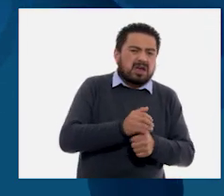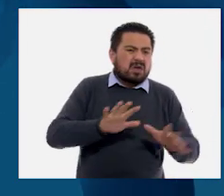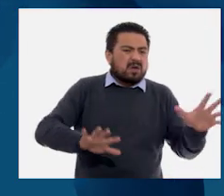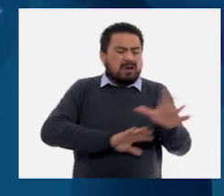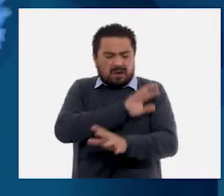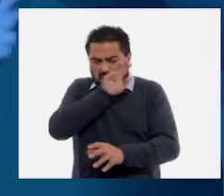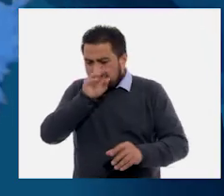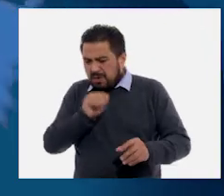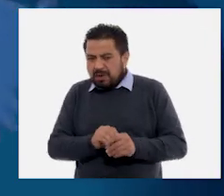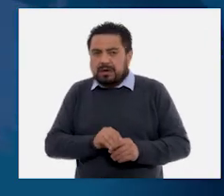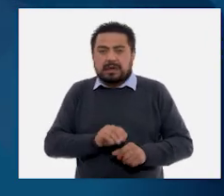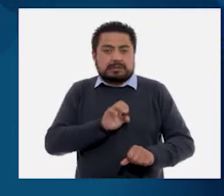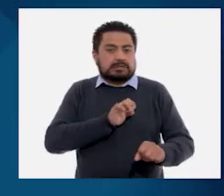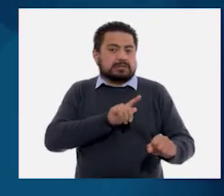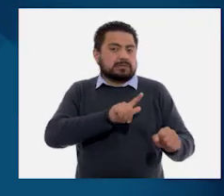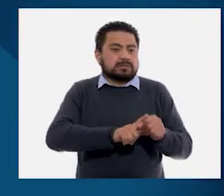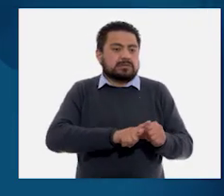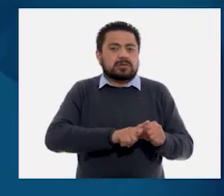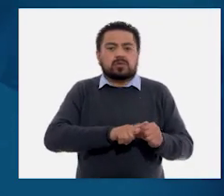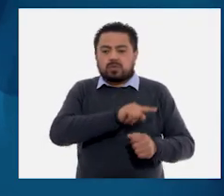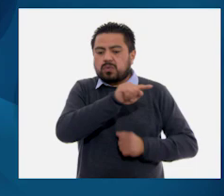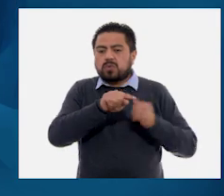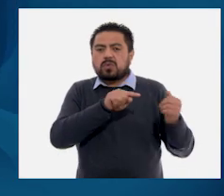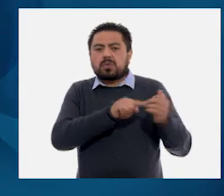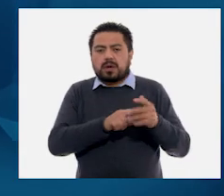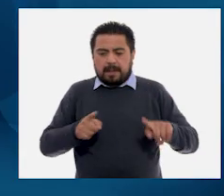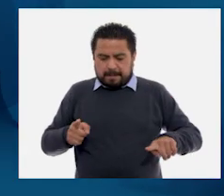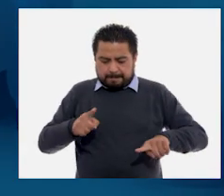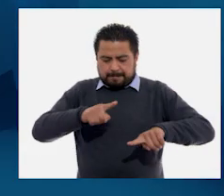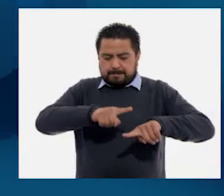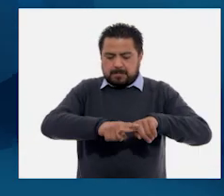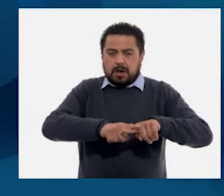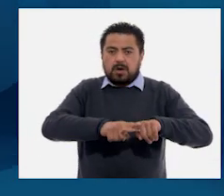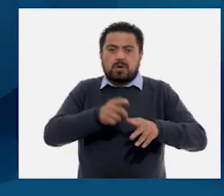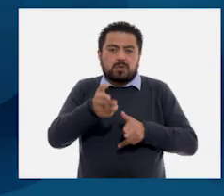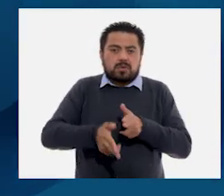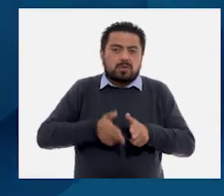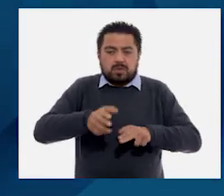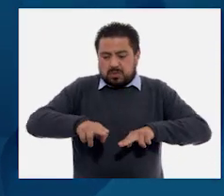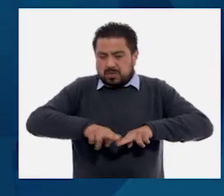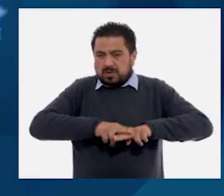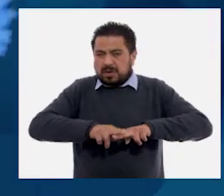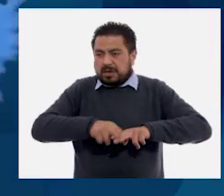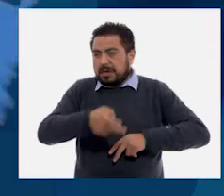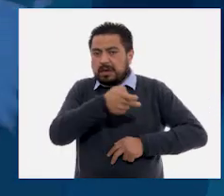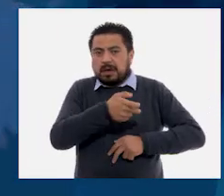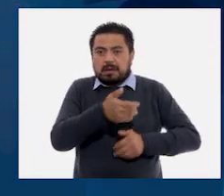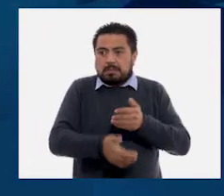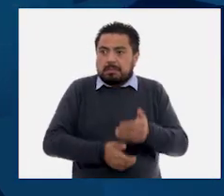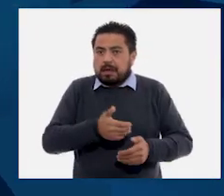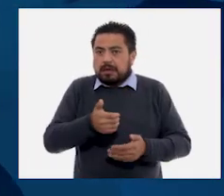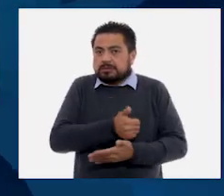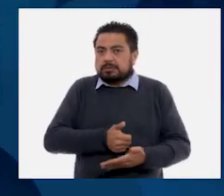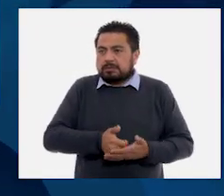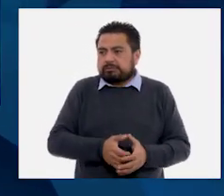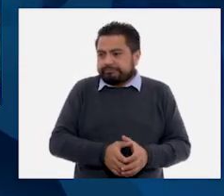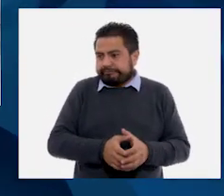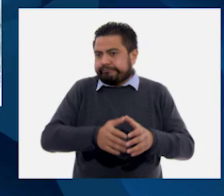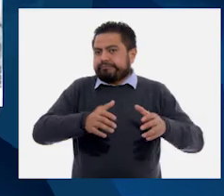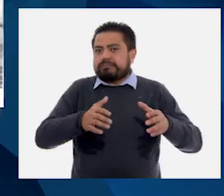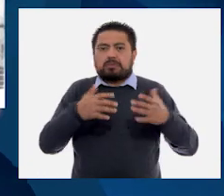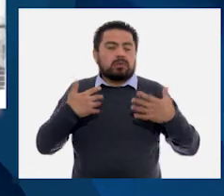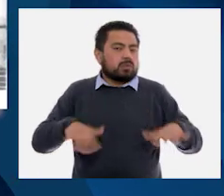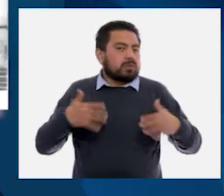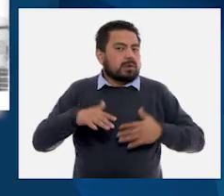todo. Especialmente en los puntos donde se cruzaban las vías del ferrocarril, ahí prosperaron ciudades que llegaron a convertirse